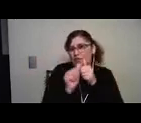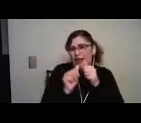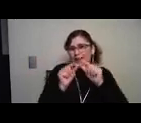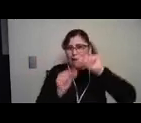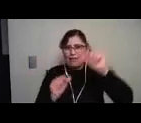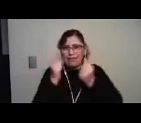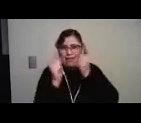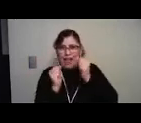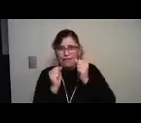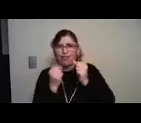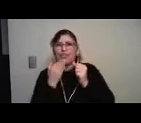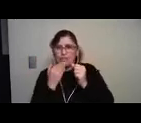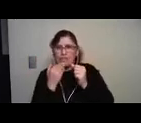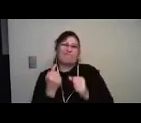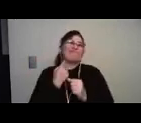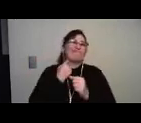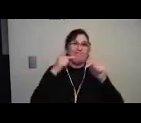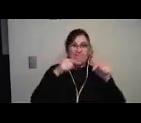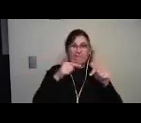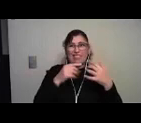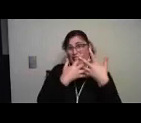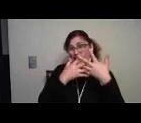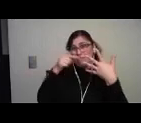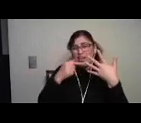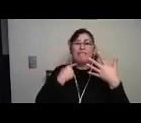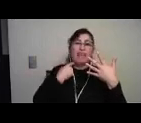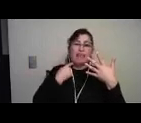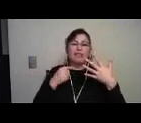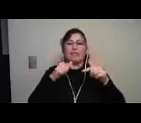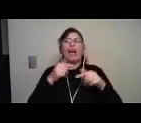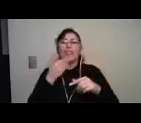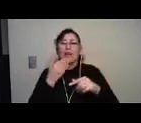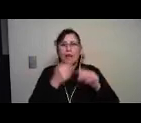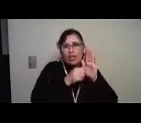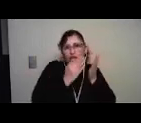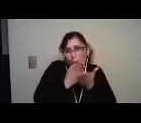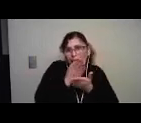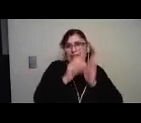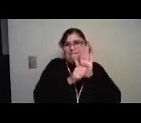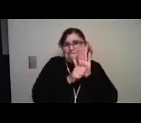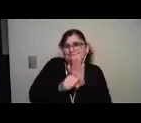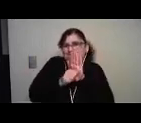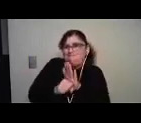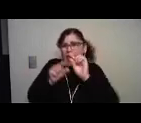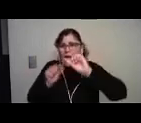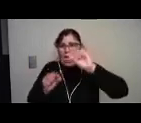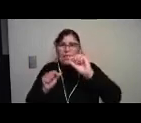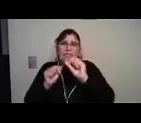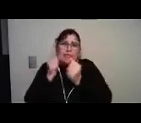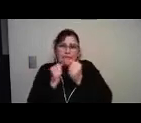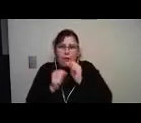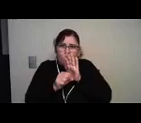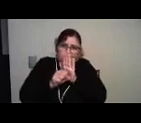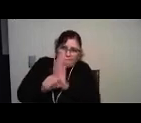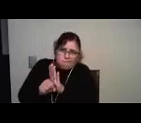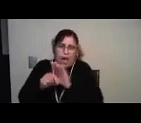periférico importante y desde ahí producir una compresión, ¿ya? No tan